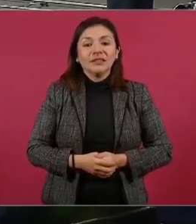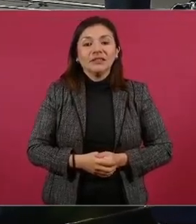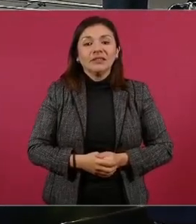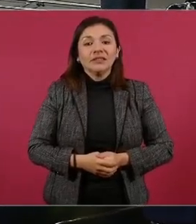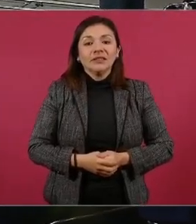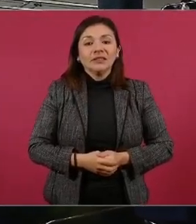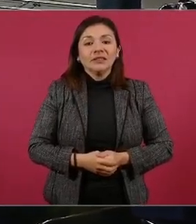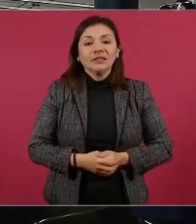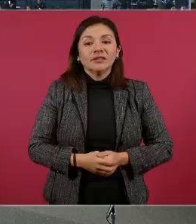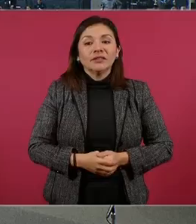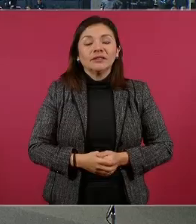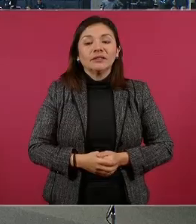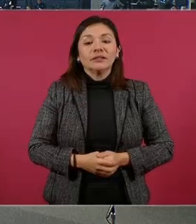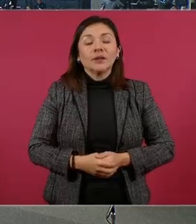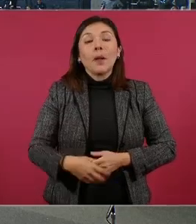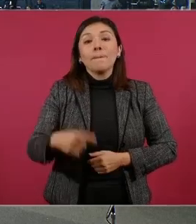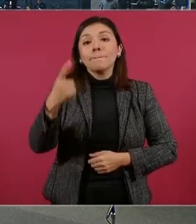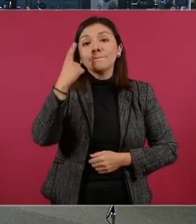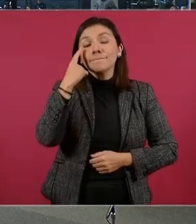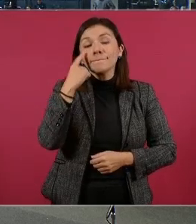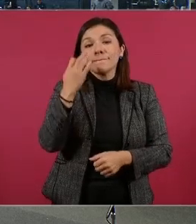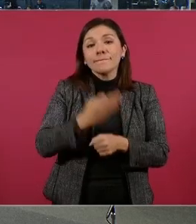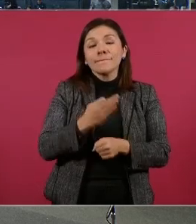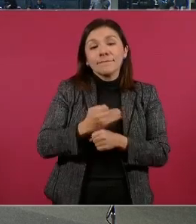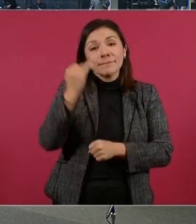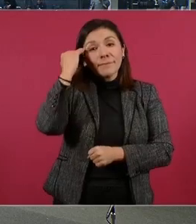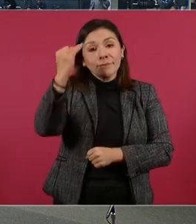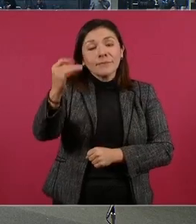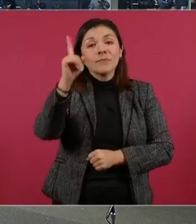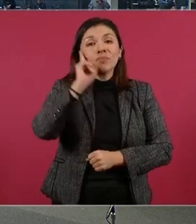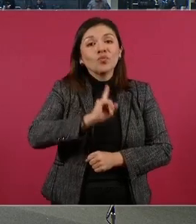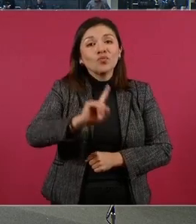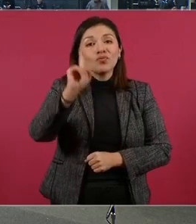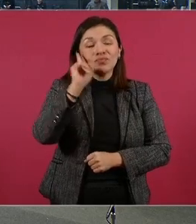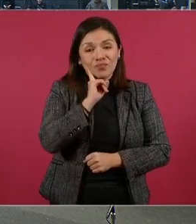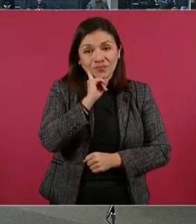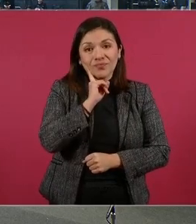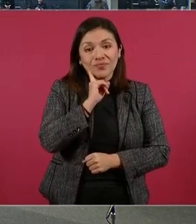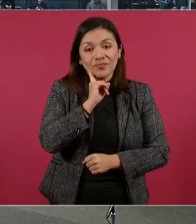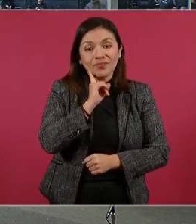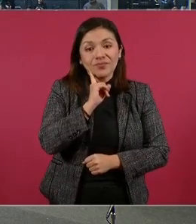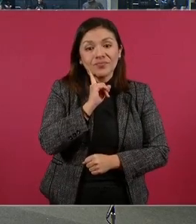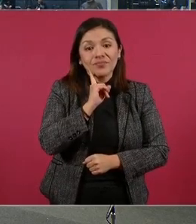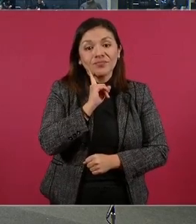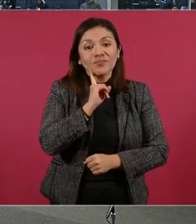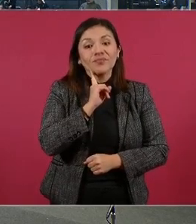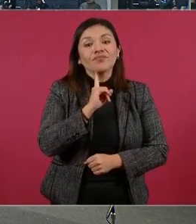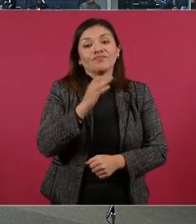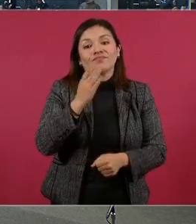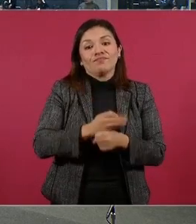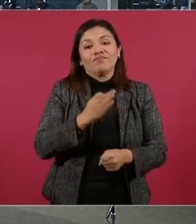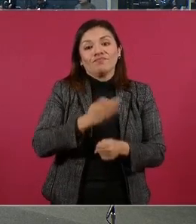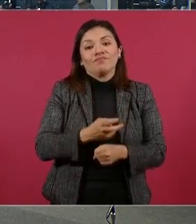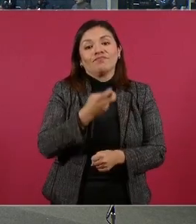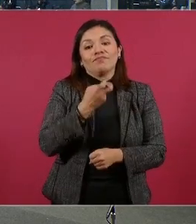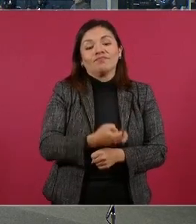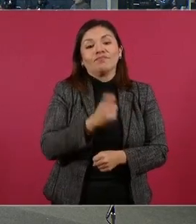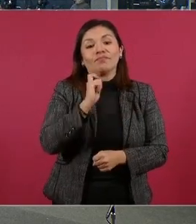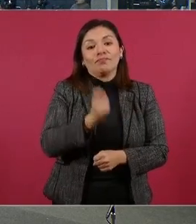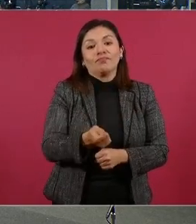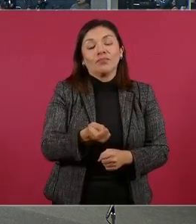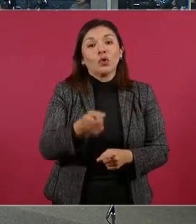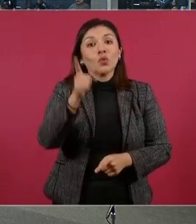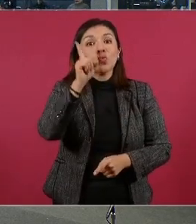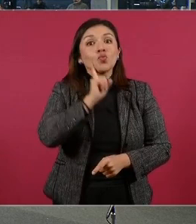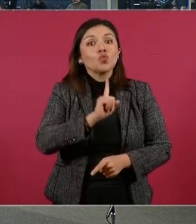eh ahora que es tiempo de mujeres y que precisamente Eh Pues estamos hablando de que